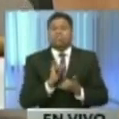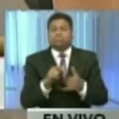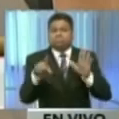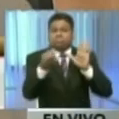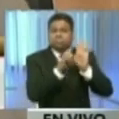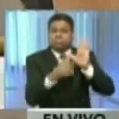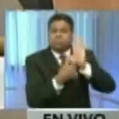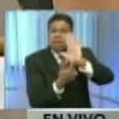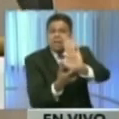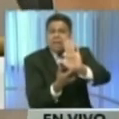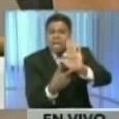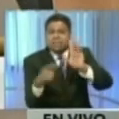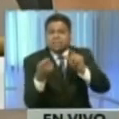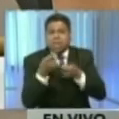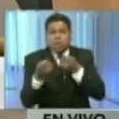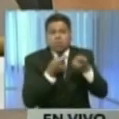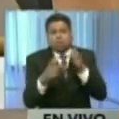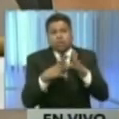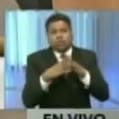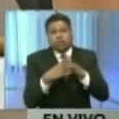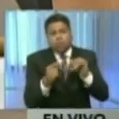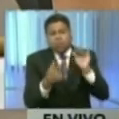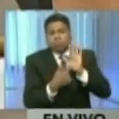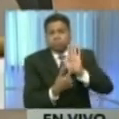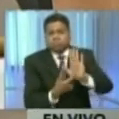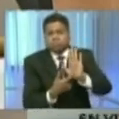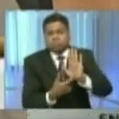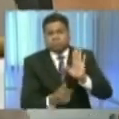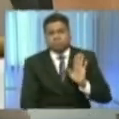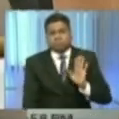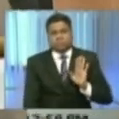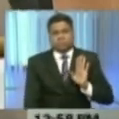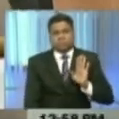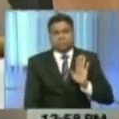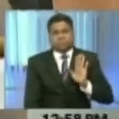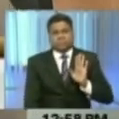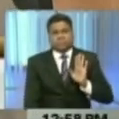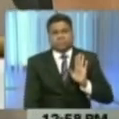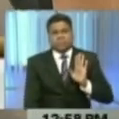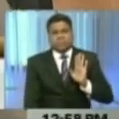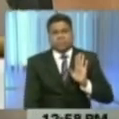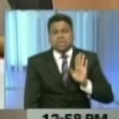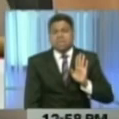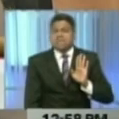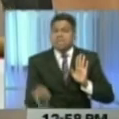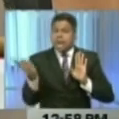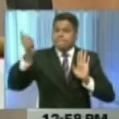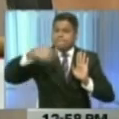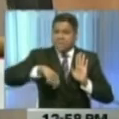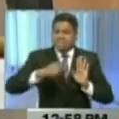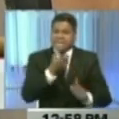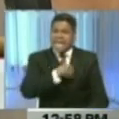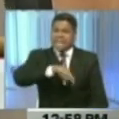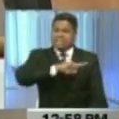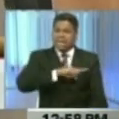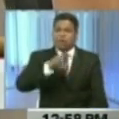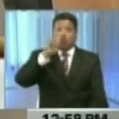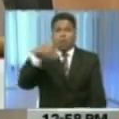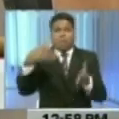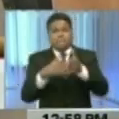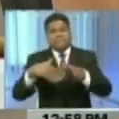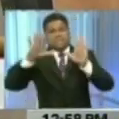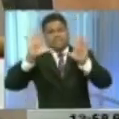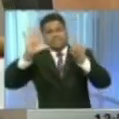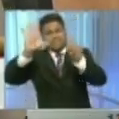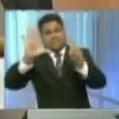vigencia que ha regulado este mecanismo. Y en el mes de enero de 2016,